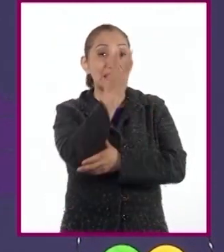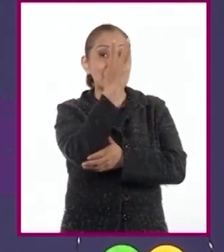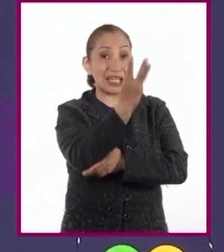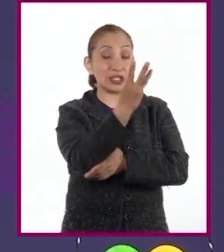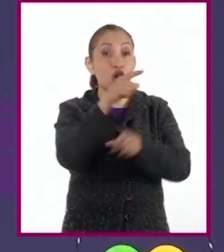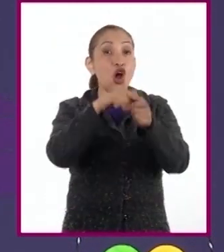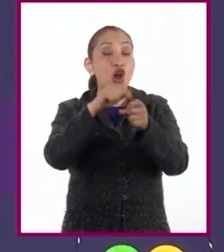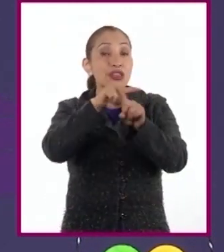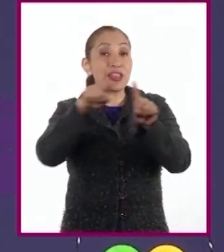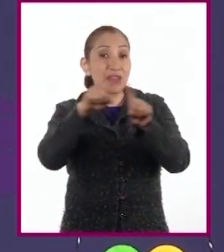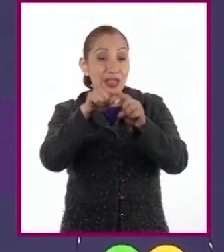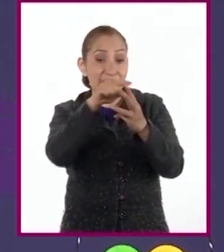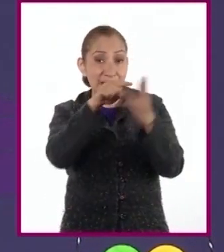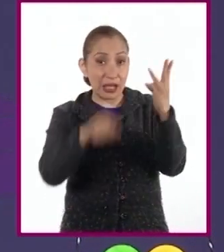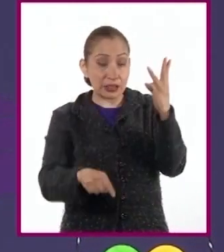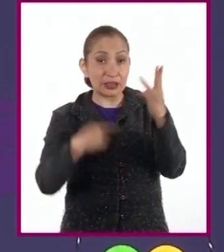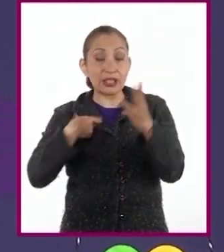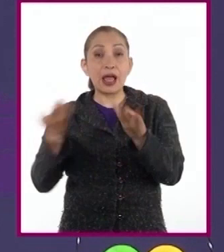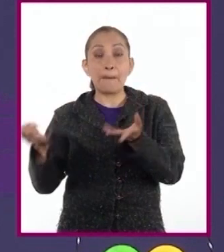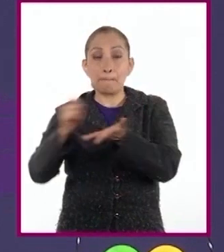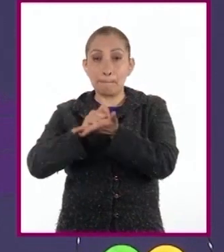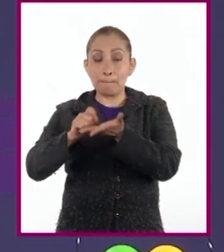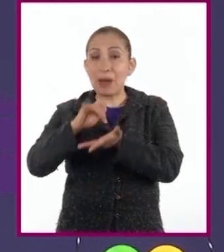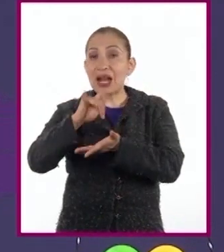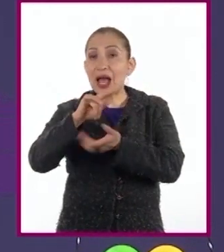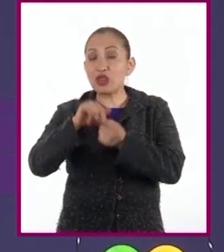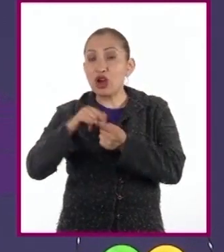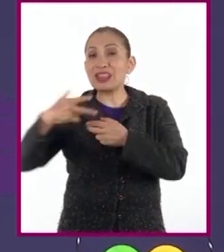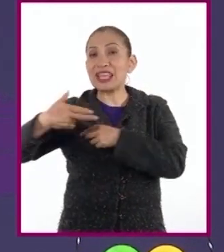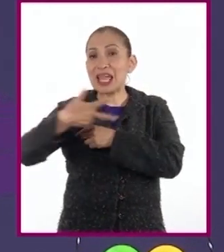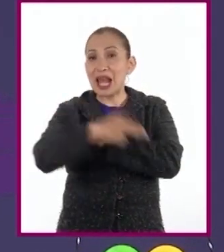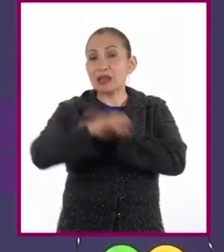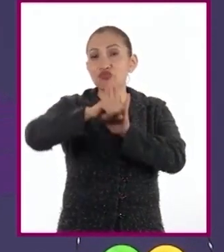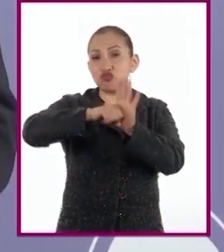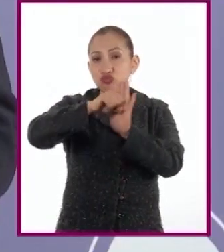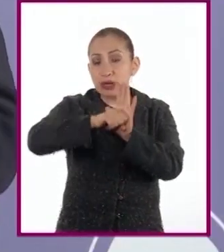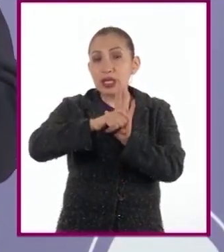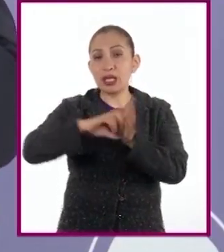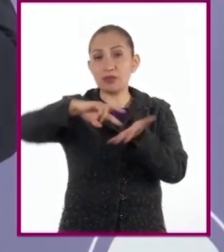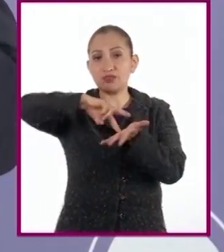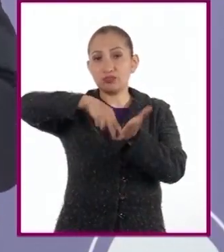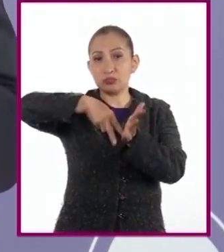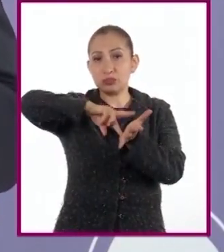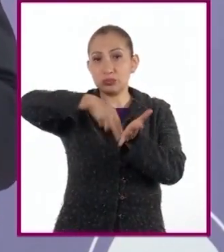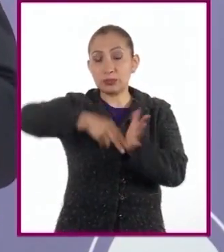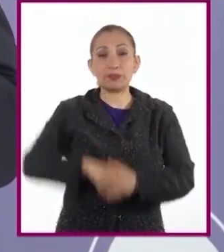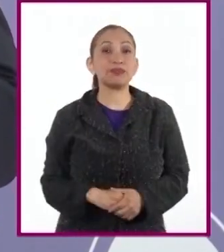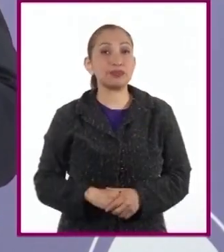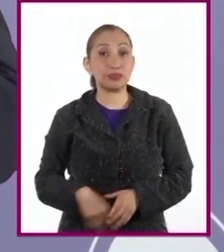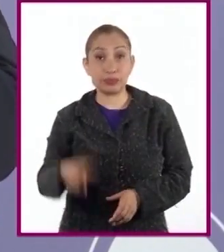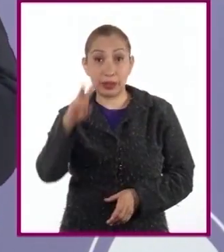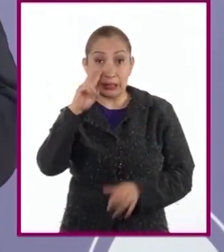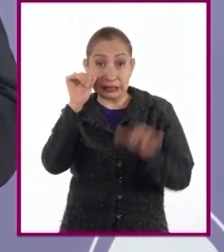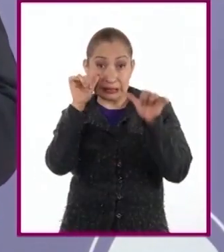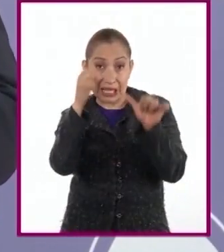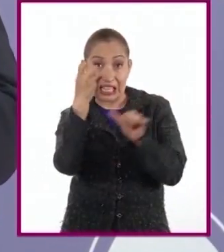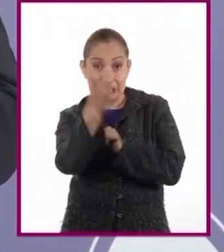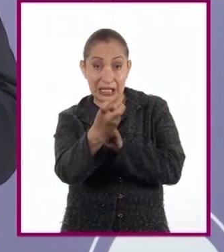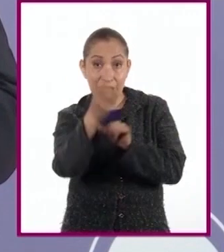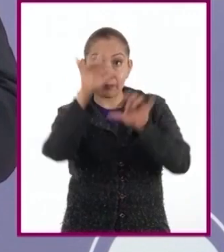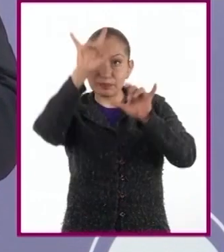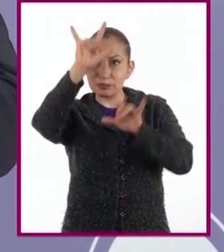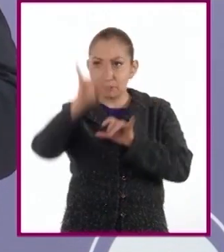diferentes, marcadores, tijeras, pegamento y compás. Observen con atención el siguiente